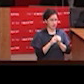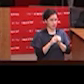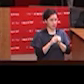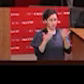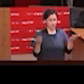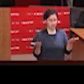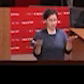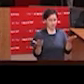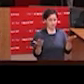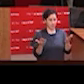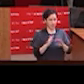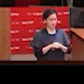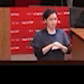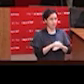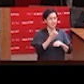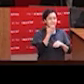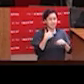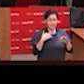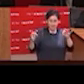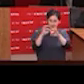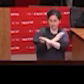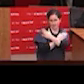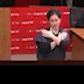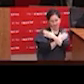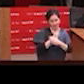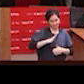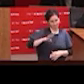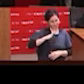bien vale si meto las me